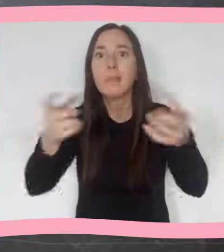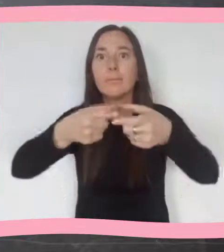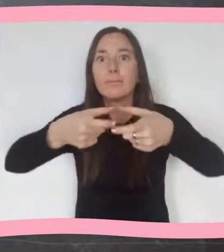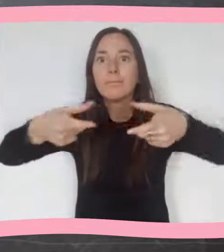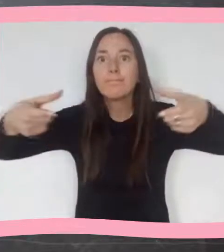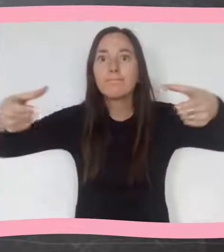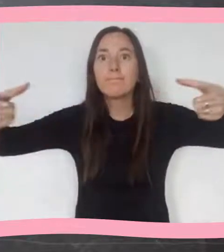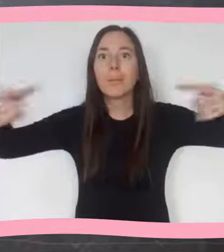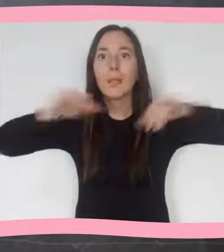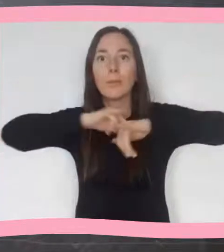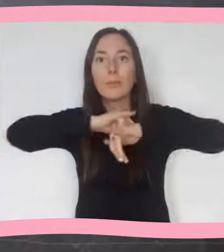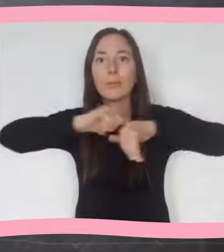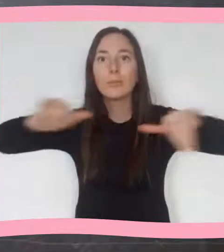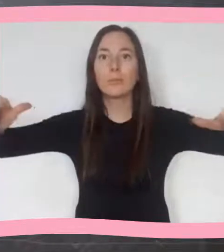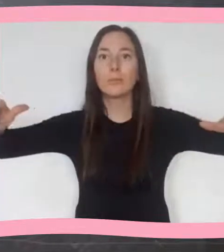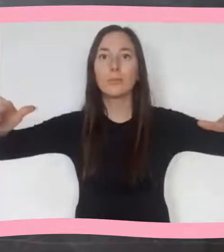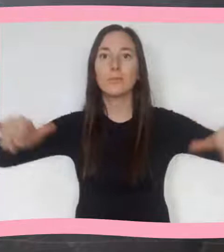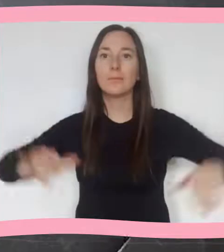sordas.